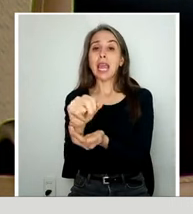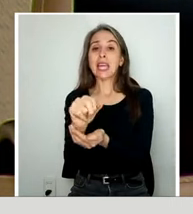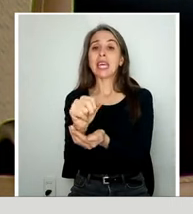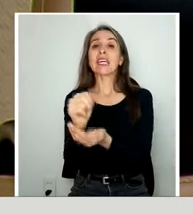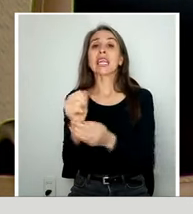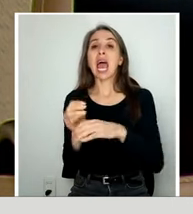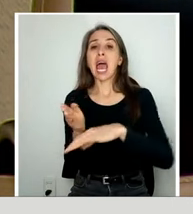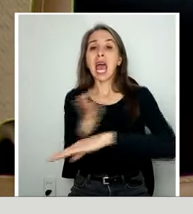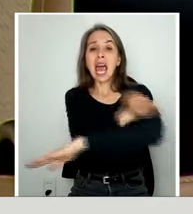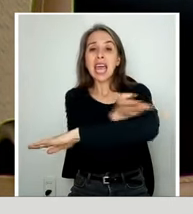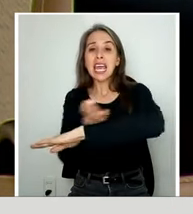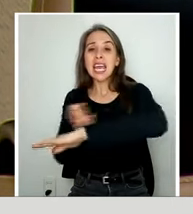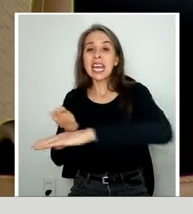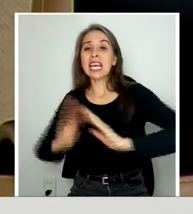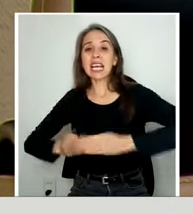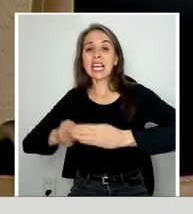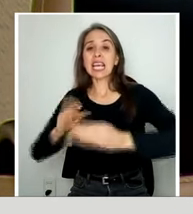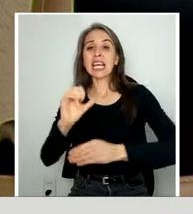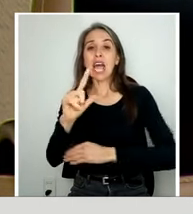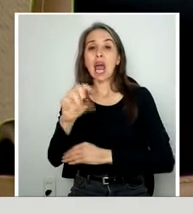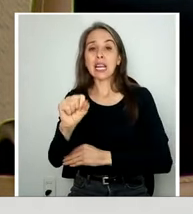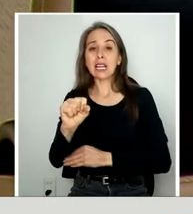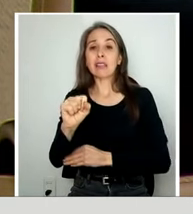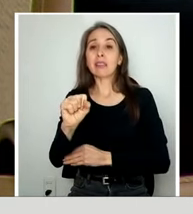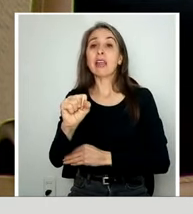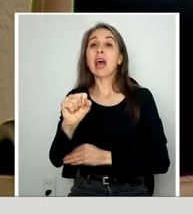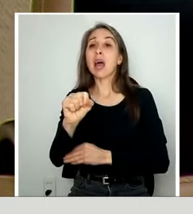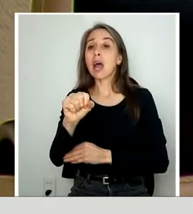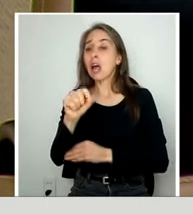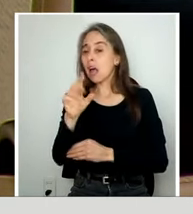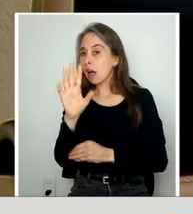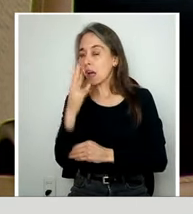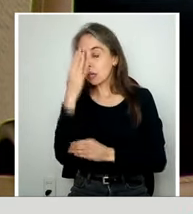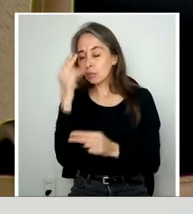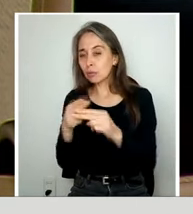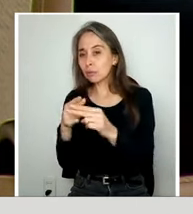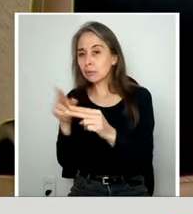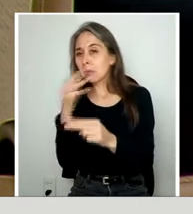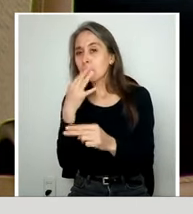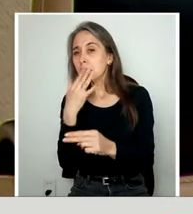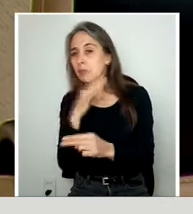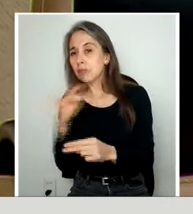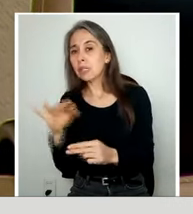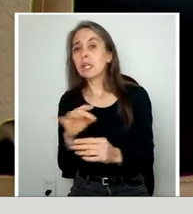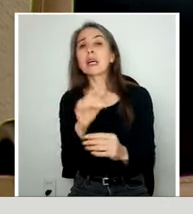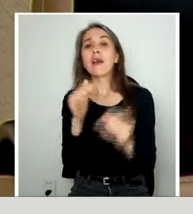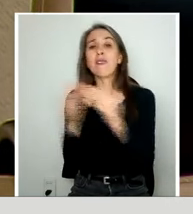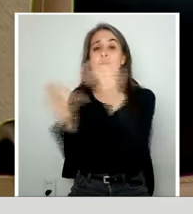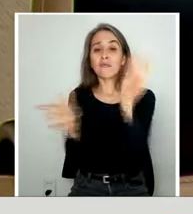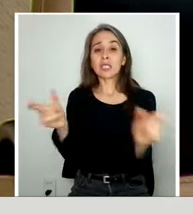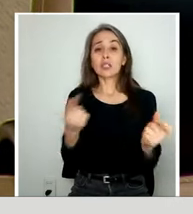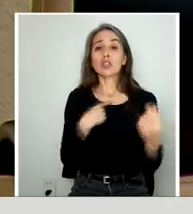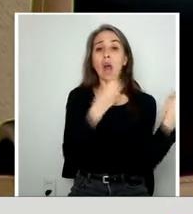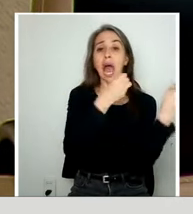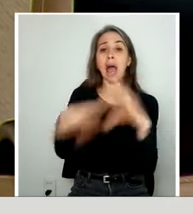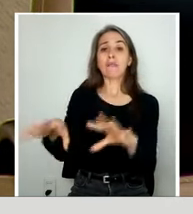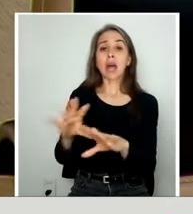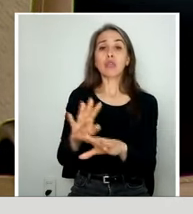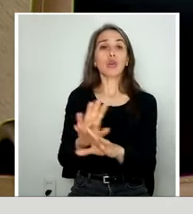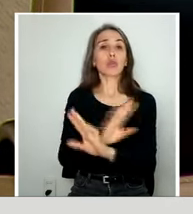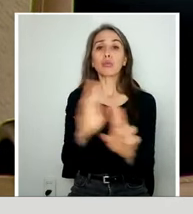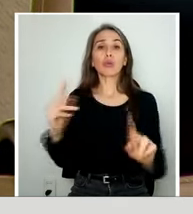trabajando y que también según nos reportan vecinos habrían dejado tirada no es posible presidente que